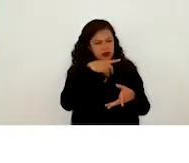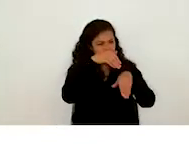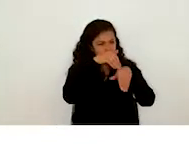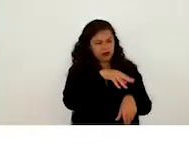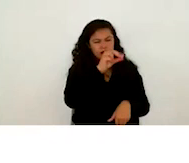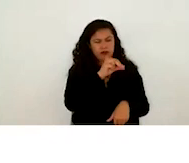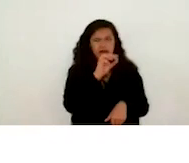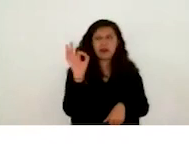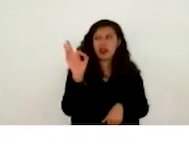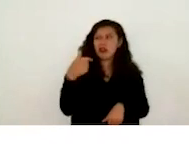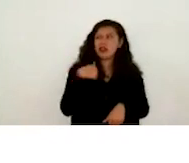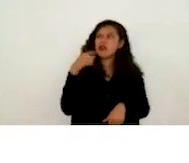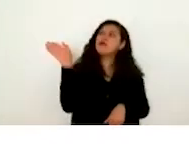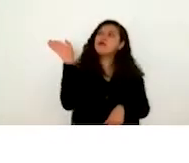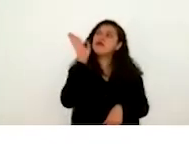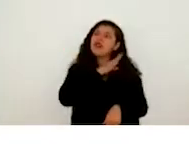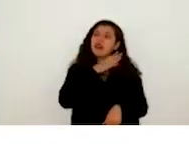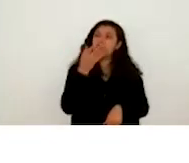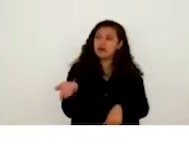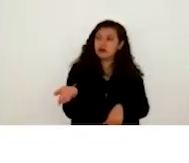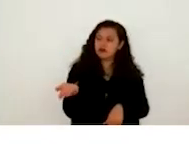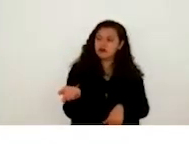no lo estoy haciendo correctamente